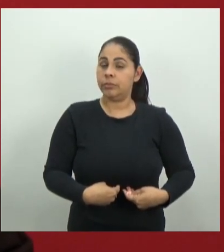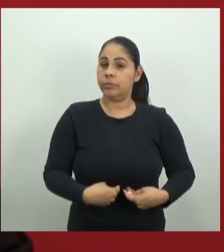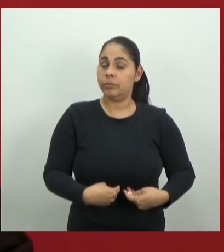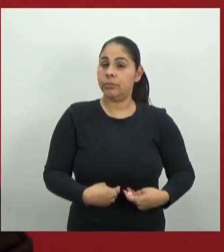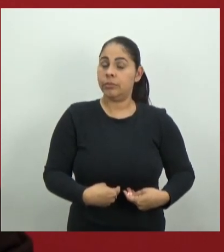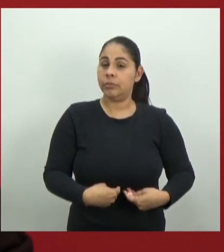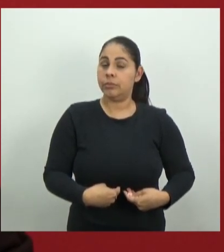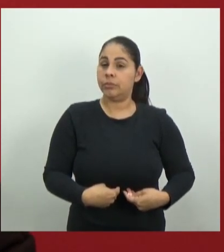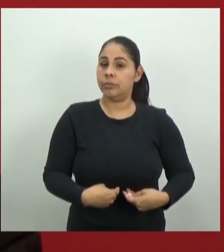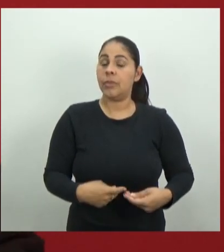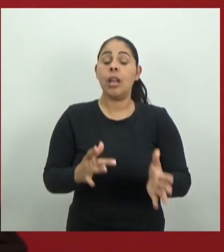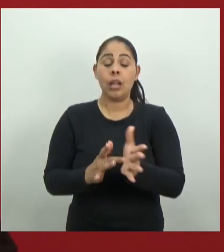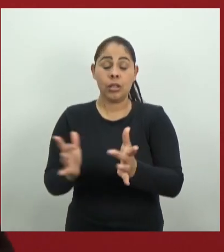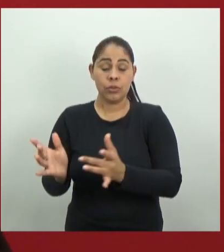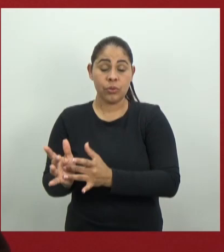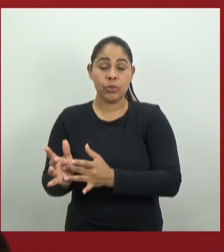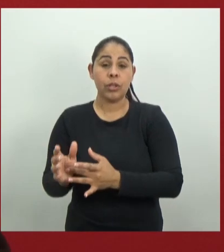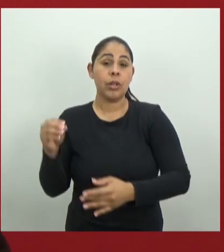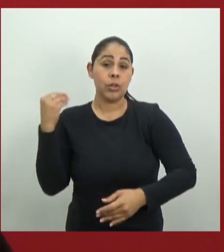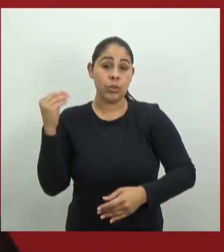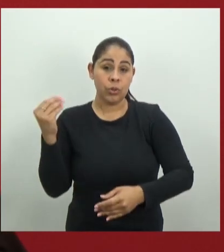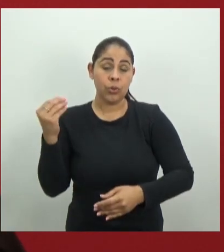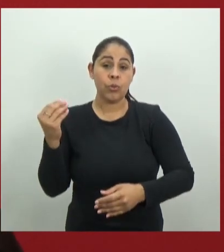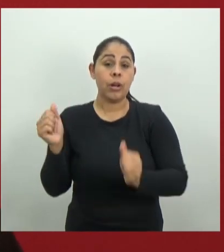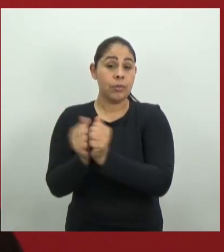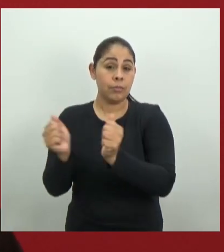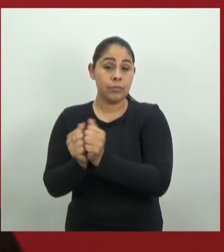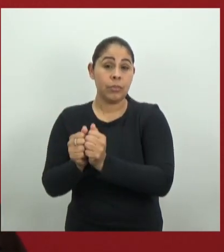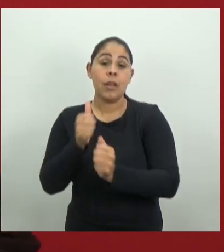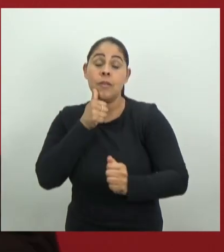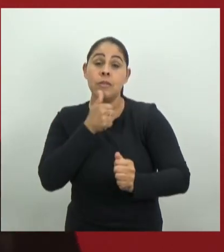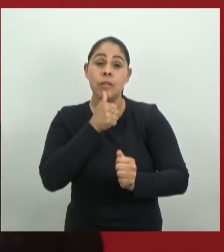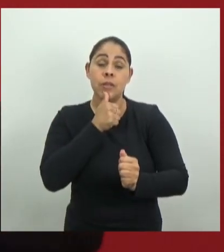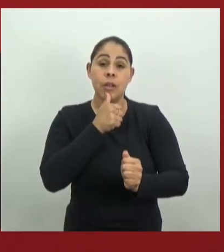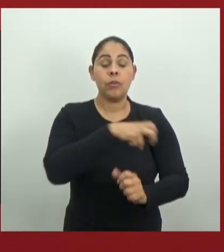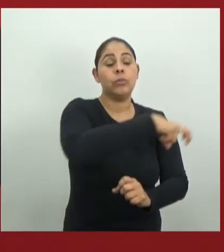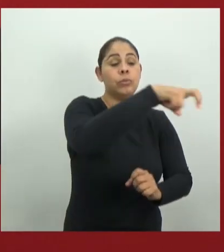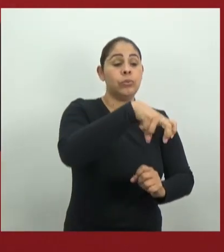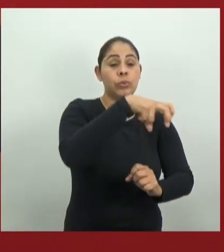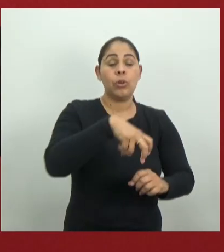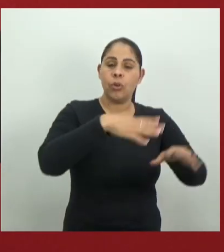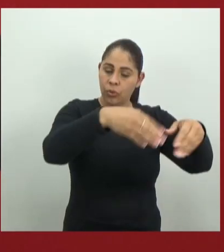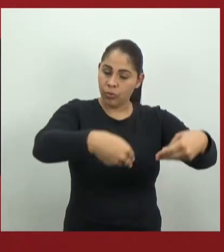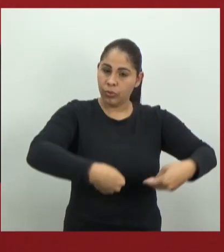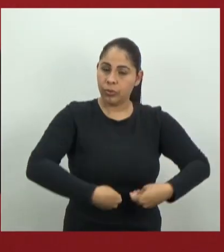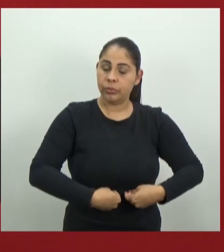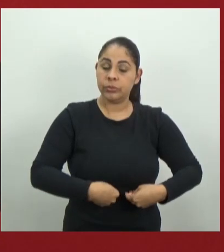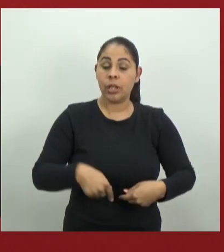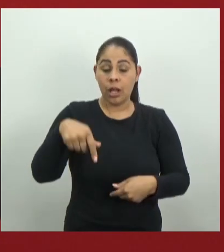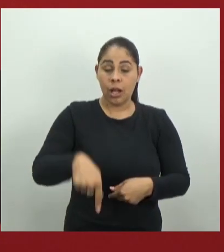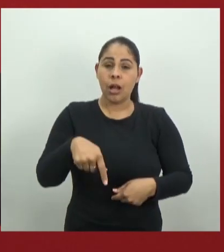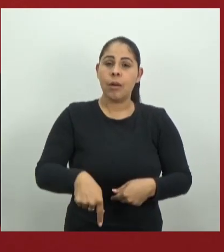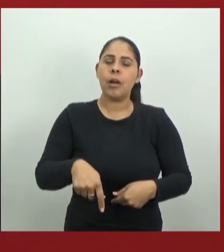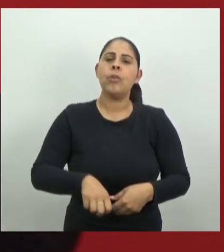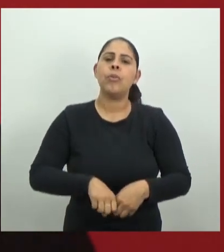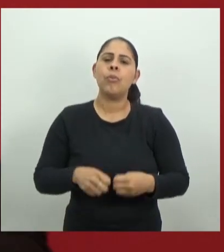regresaron, dice la Biblia que abajo se quedaron 9 de los 12 apóstoles. 3 subieron